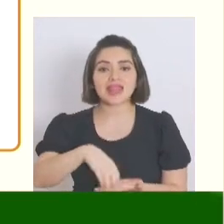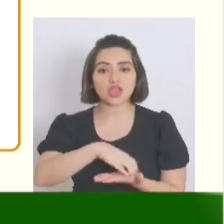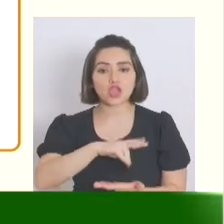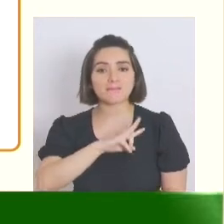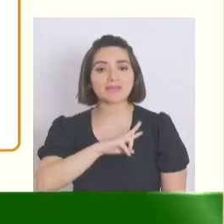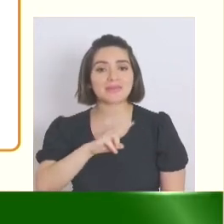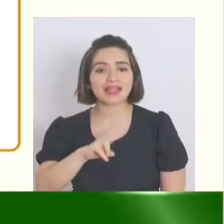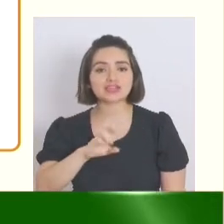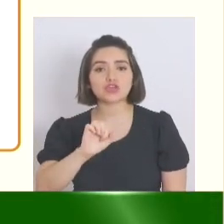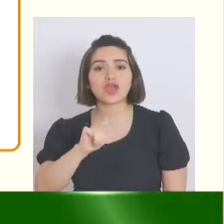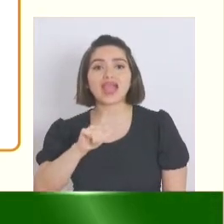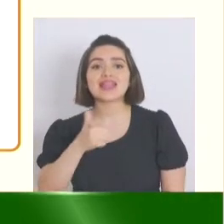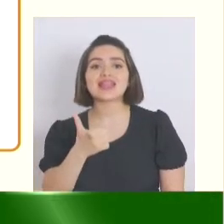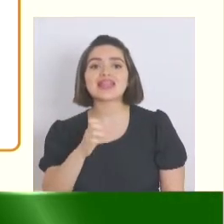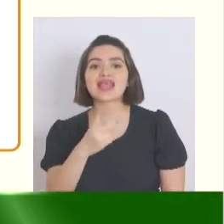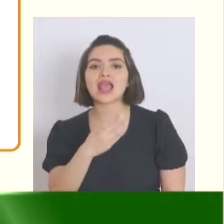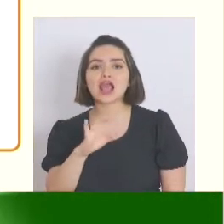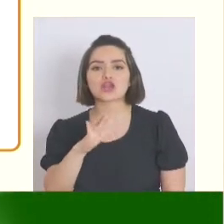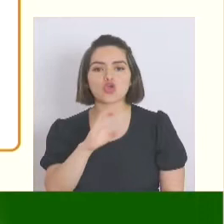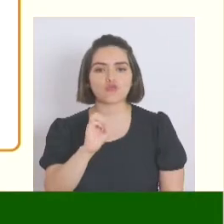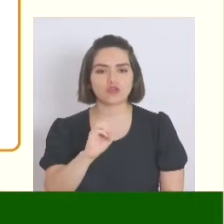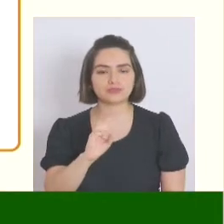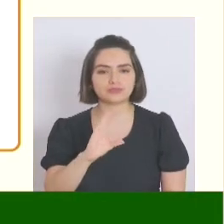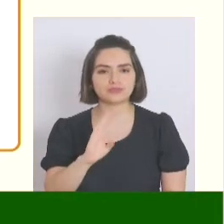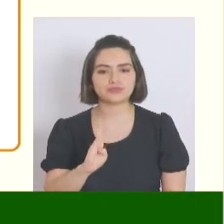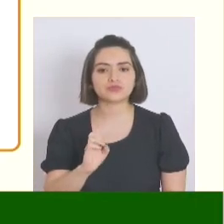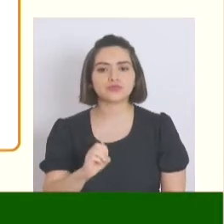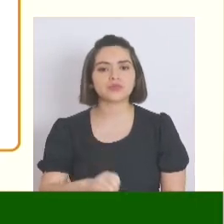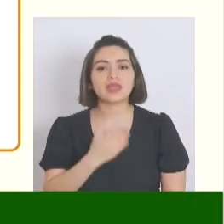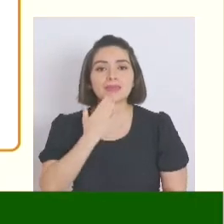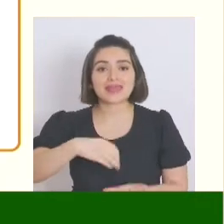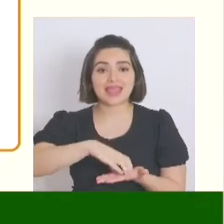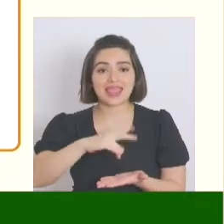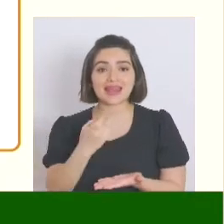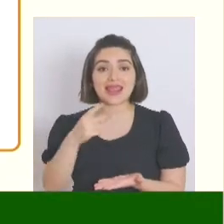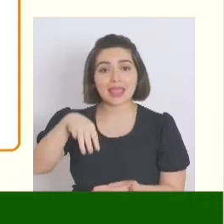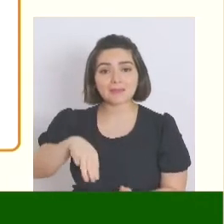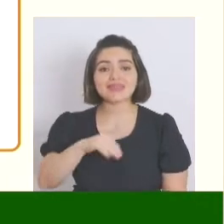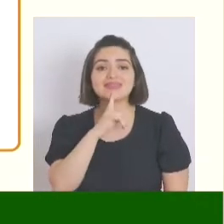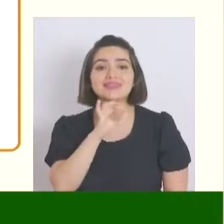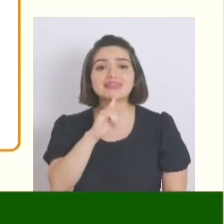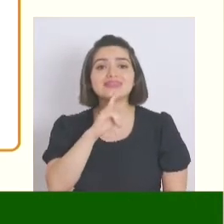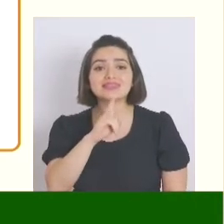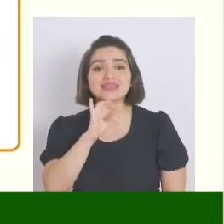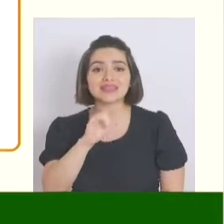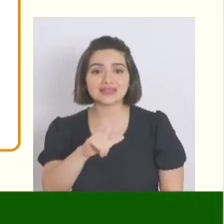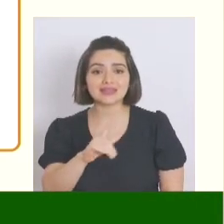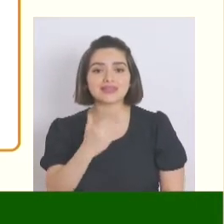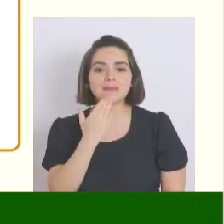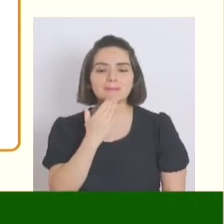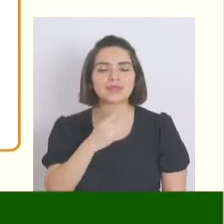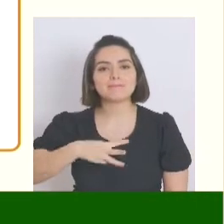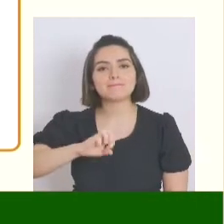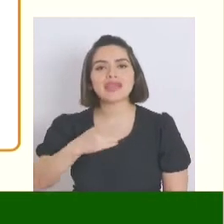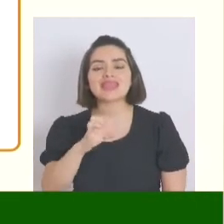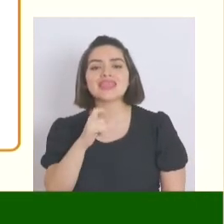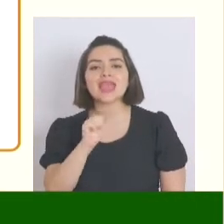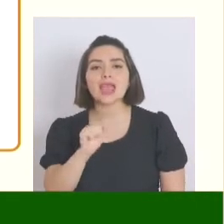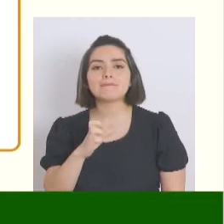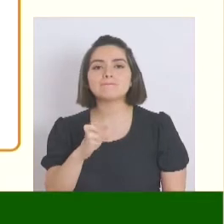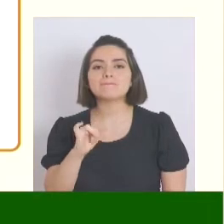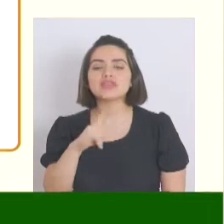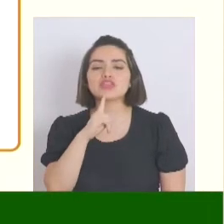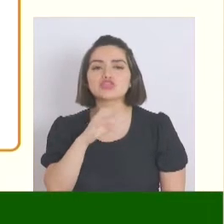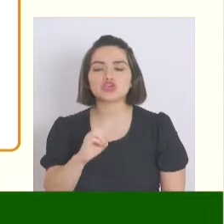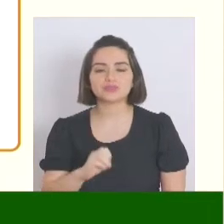de Valparaíso, la comuna de Algarrobo, en la región metropolitana, las comunas de Tiltil y María Pinto, en